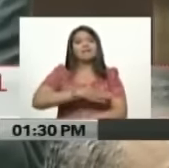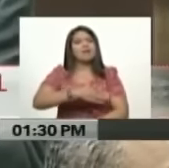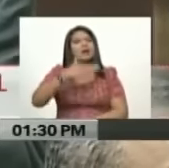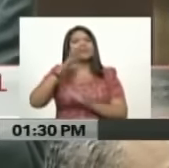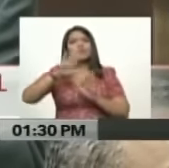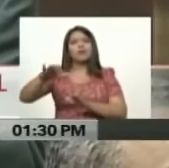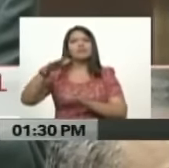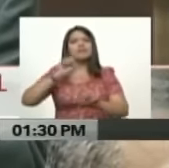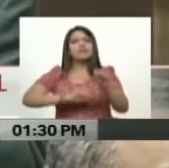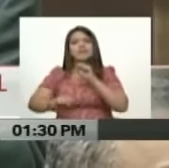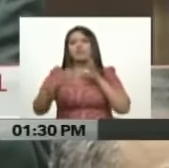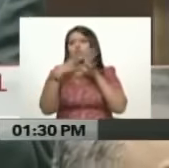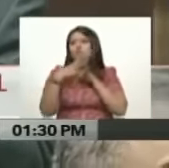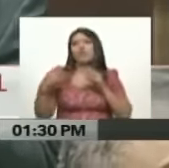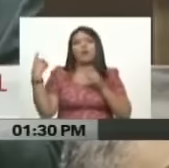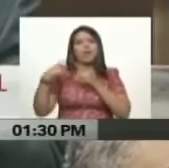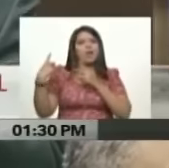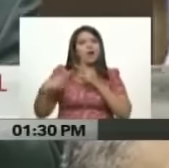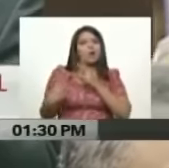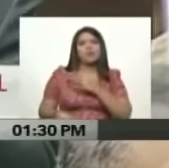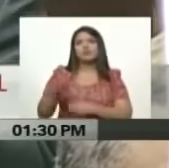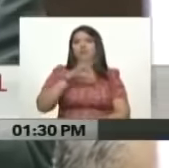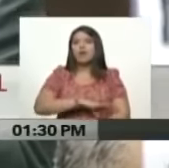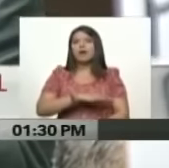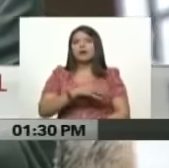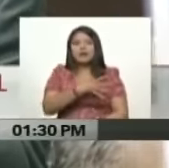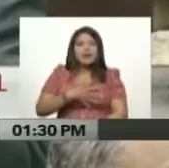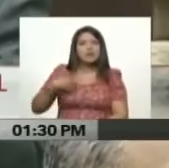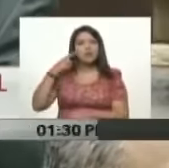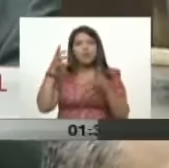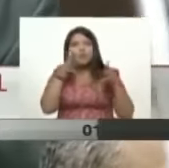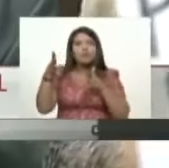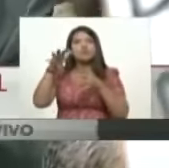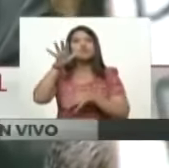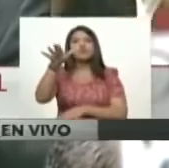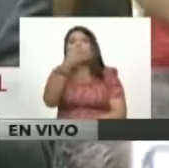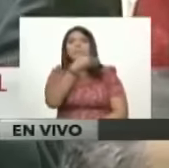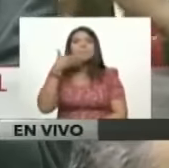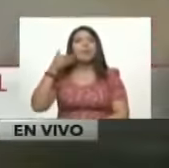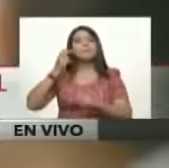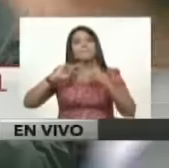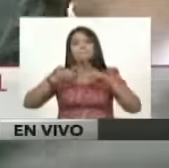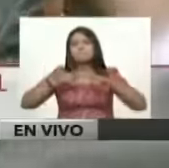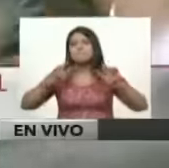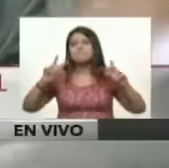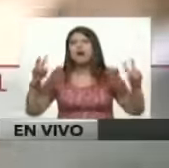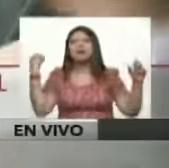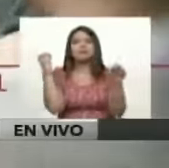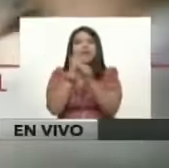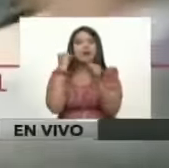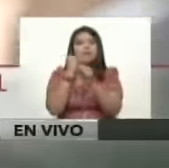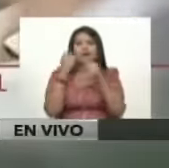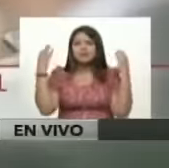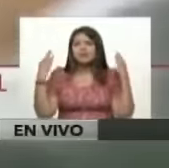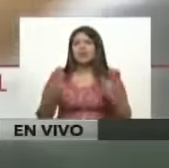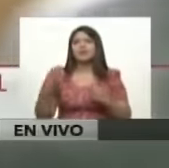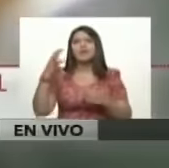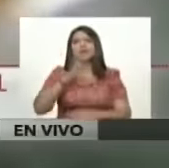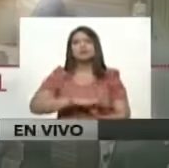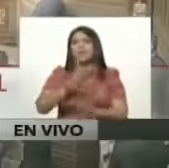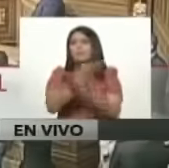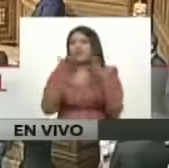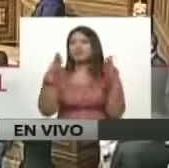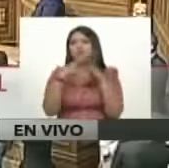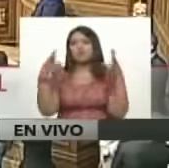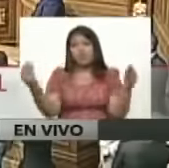ustedes defendiendo las conquistas sociales, buscando un horizonte mejor, buscando paz, buscando trabajo y seguridad social para todos